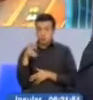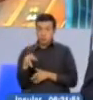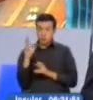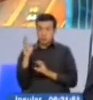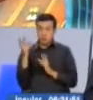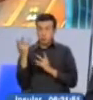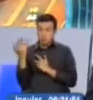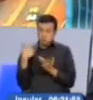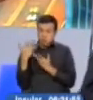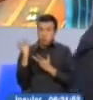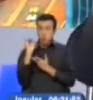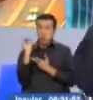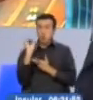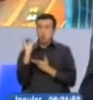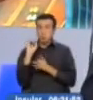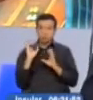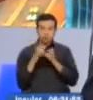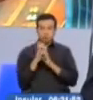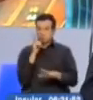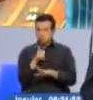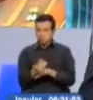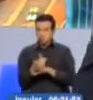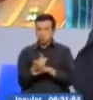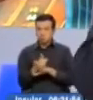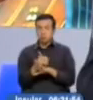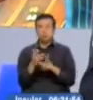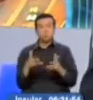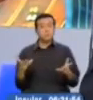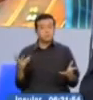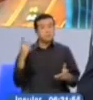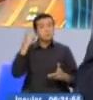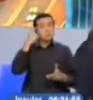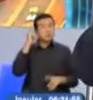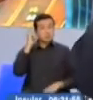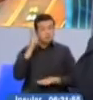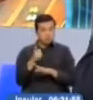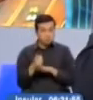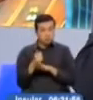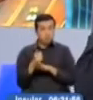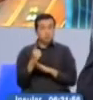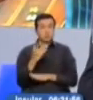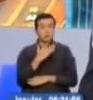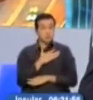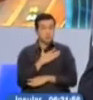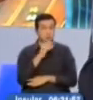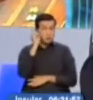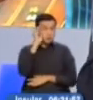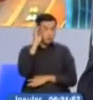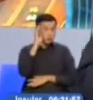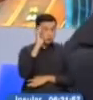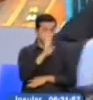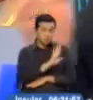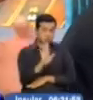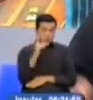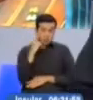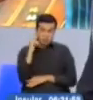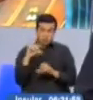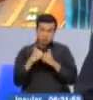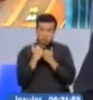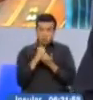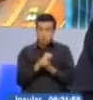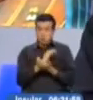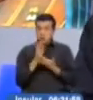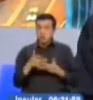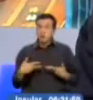estos puentes o tan solo va a imponer lo que ellos creen al amparo de su ideología, lo que tiene que hacer la Asamblea